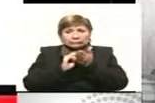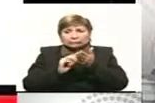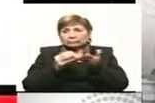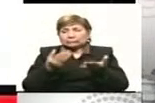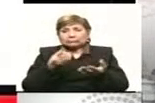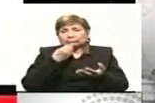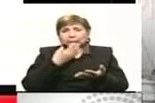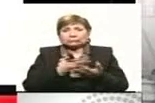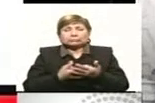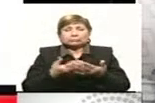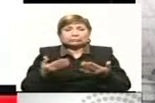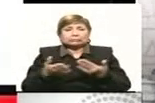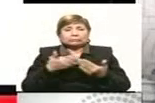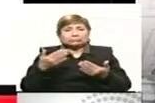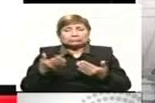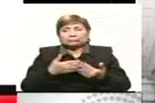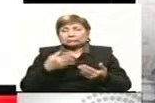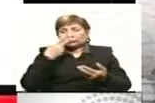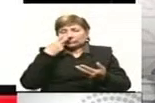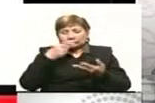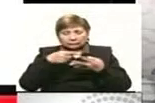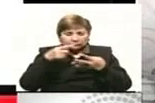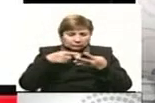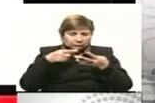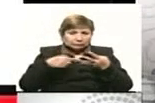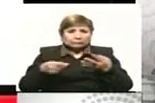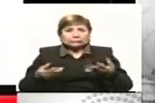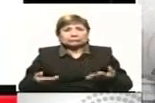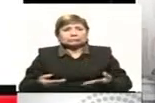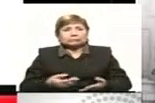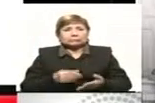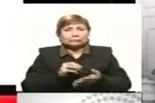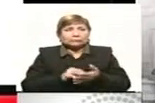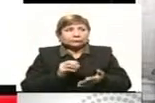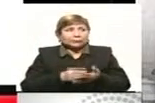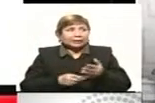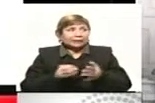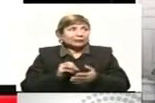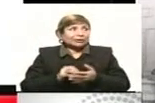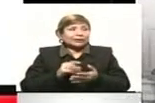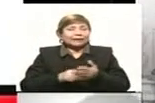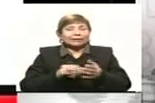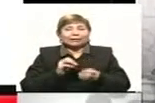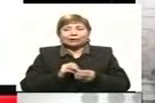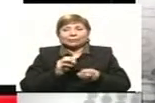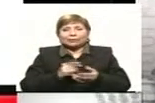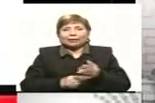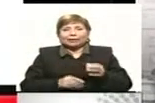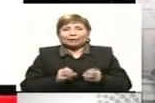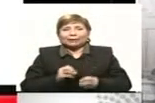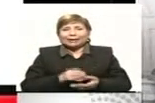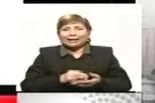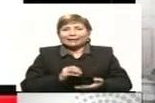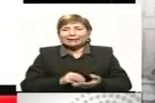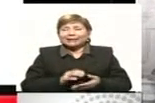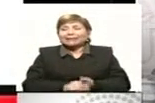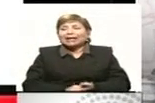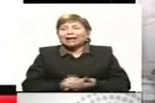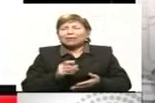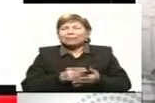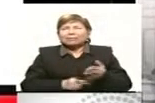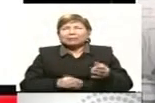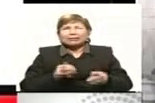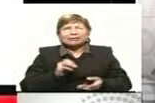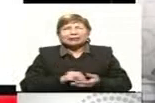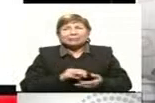tan fácil de verificar, y entonces este es el trabajo principal de la Oficina